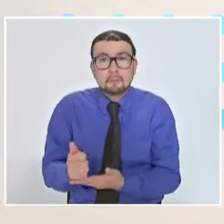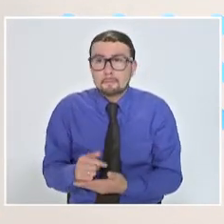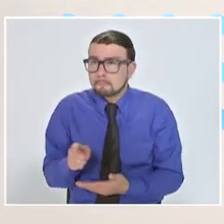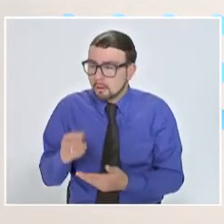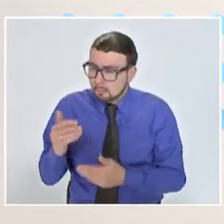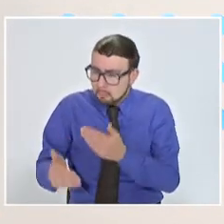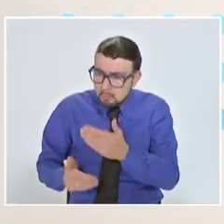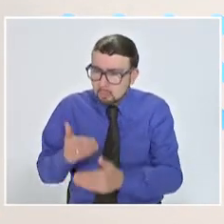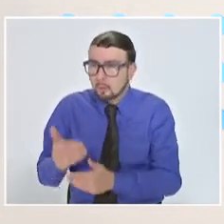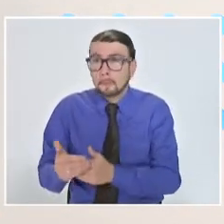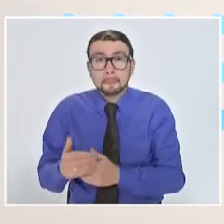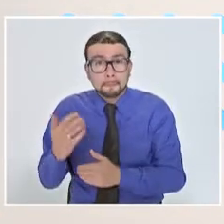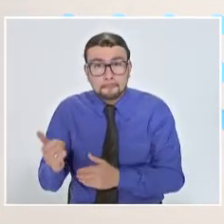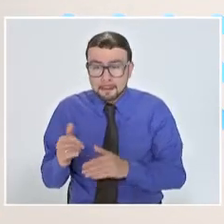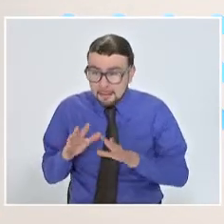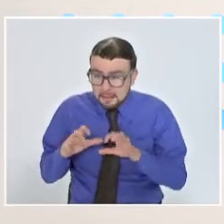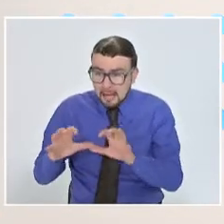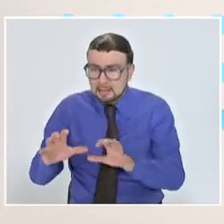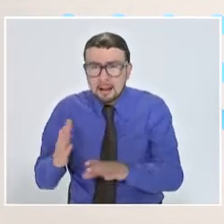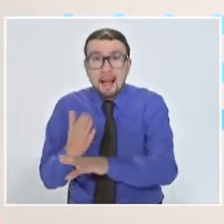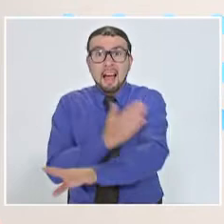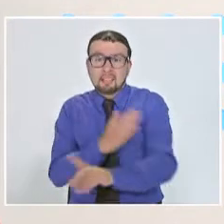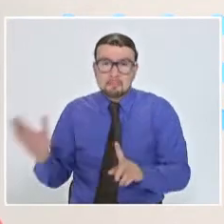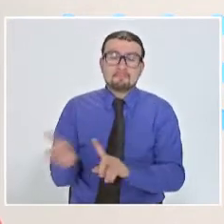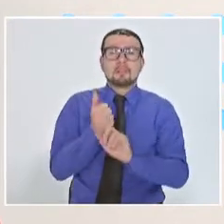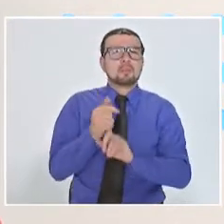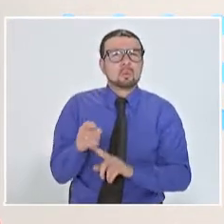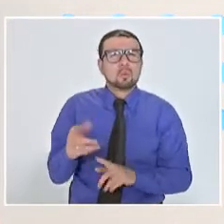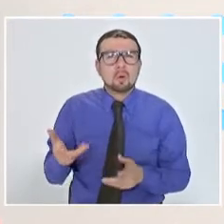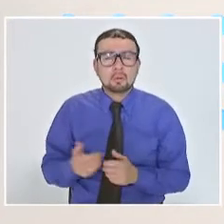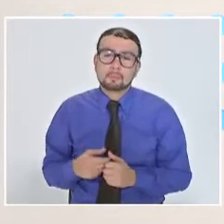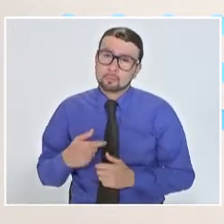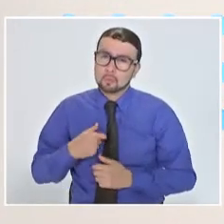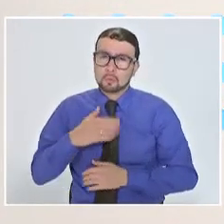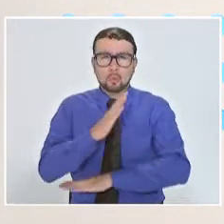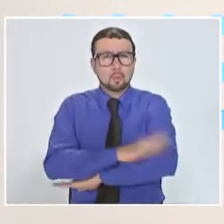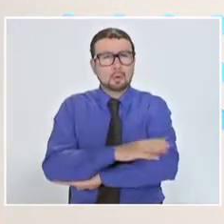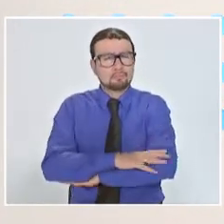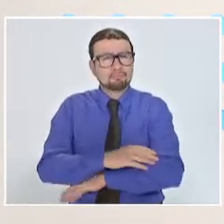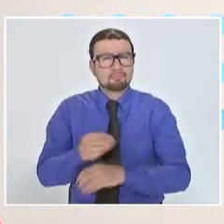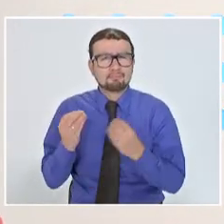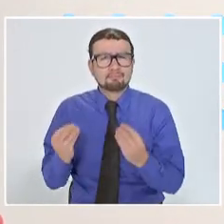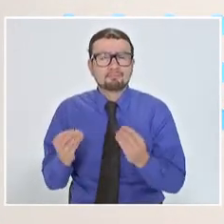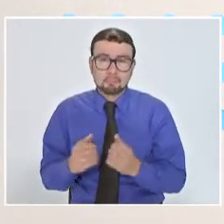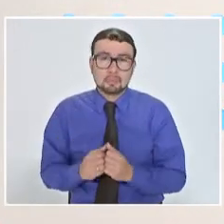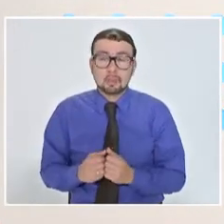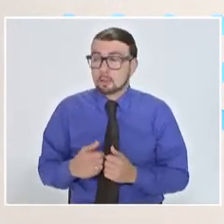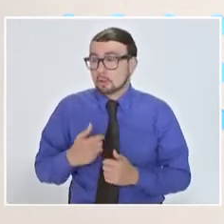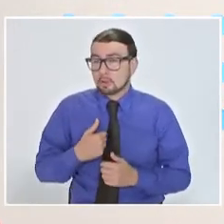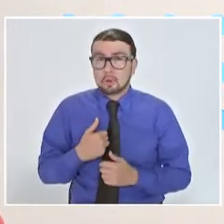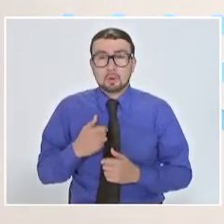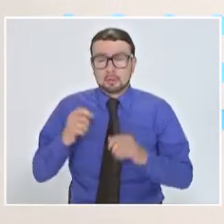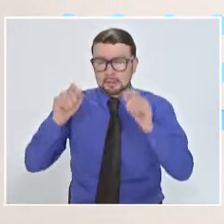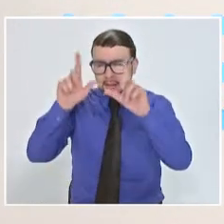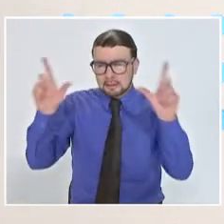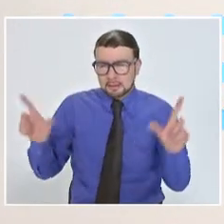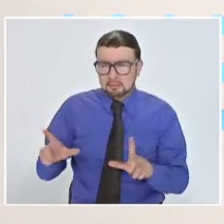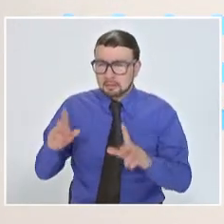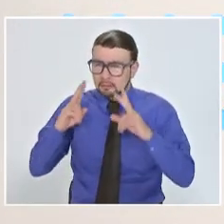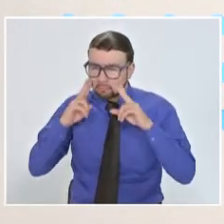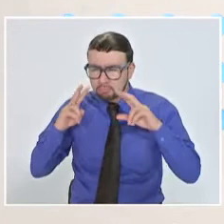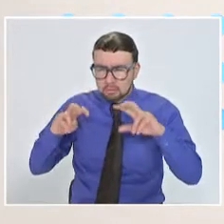del cáncer es como lo decía nuestra paciente, es que yo soy muy juiciosa, yo me hago mis exámenes